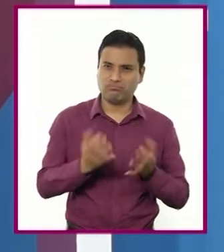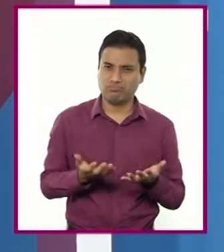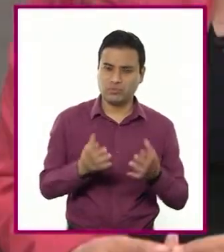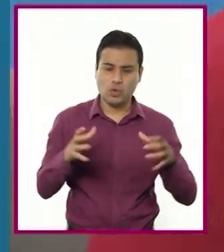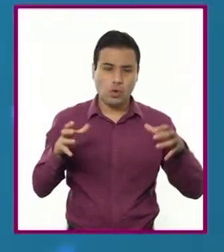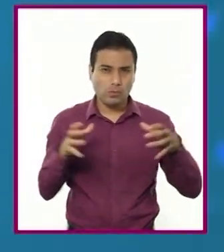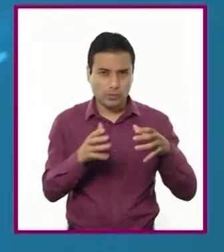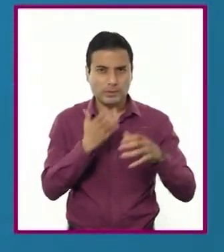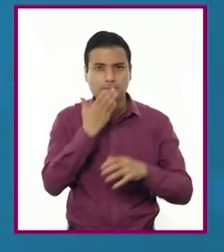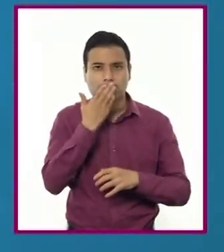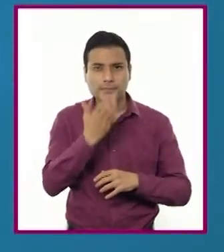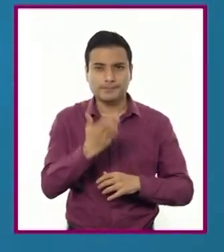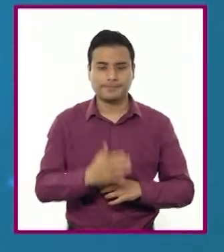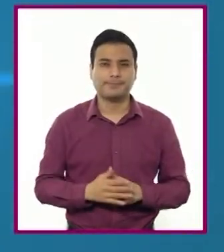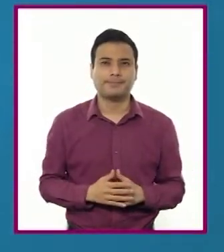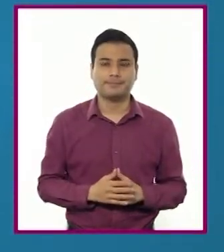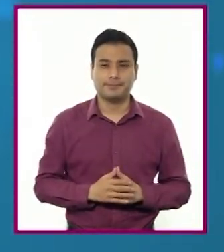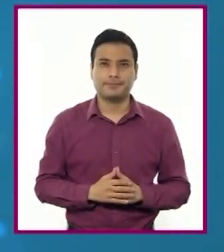comunidad.